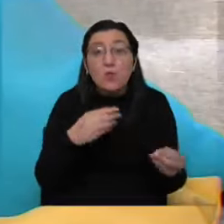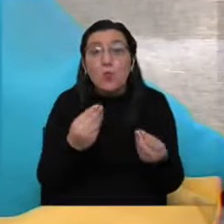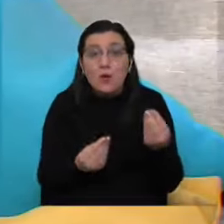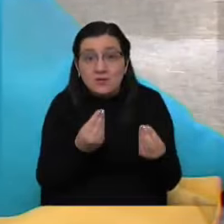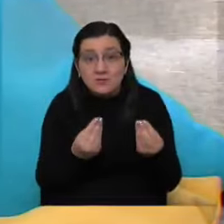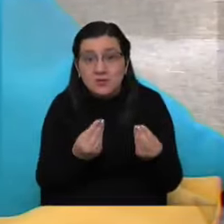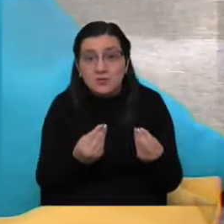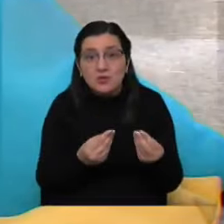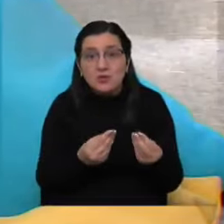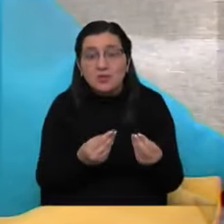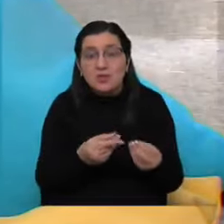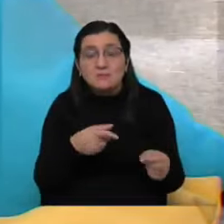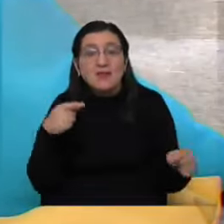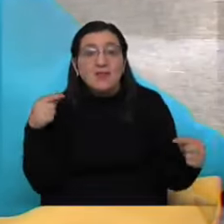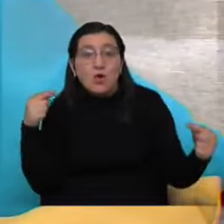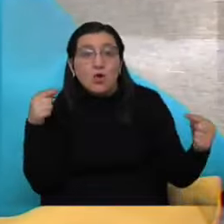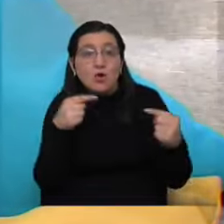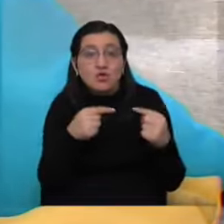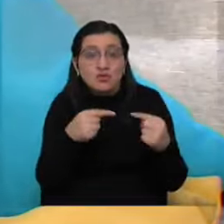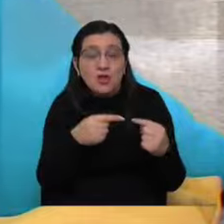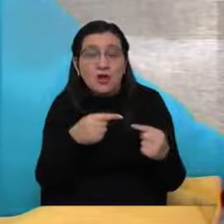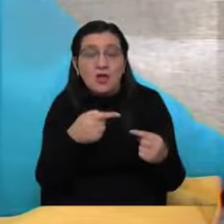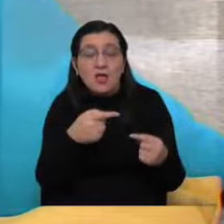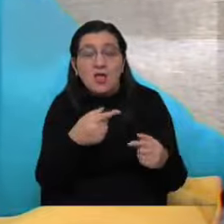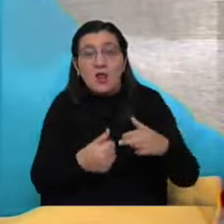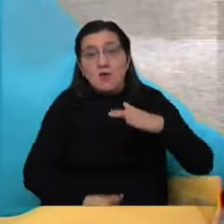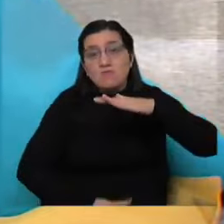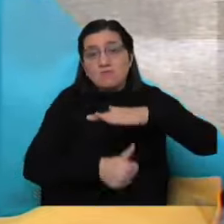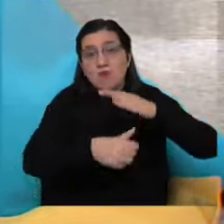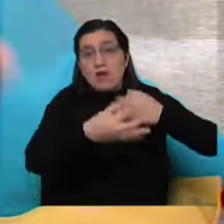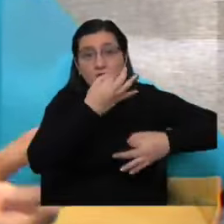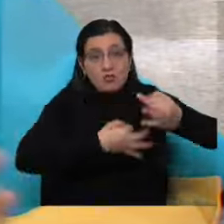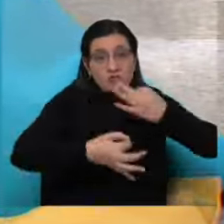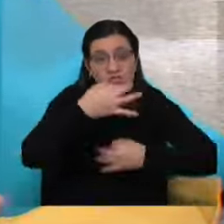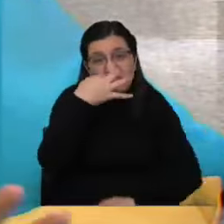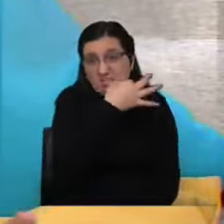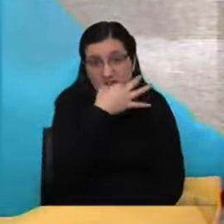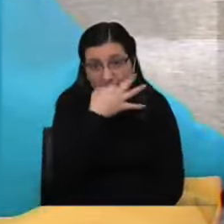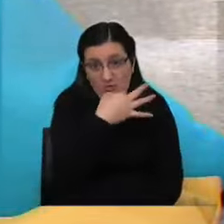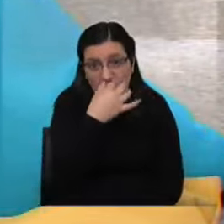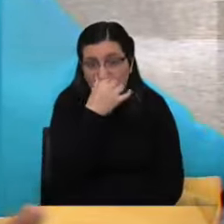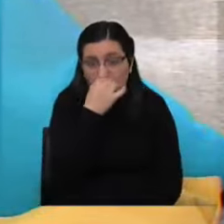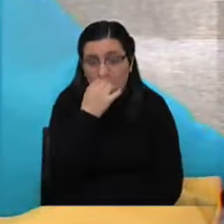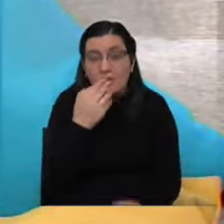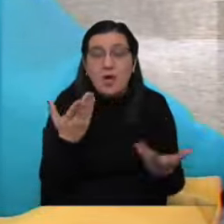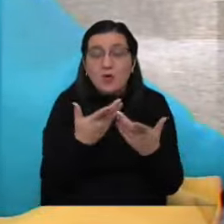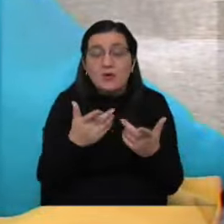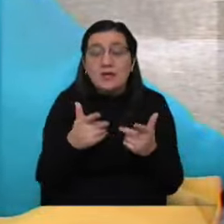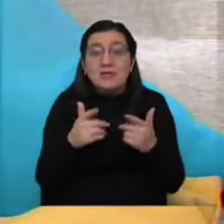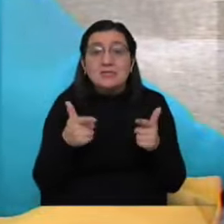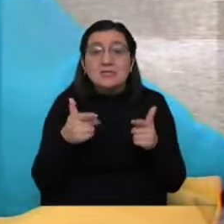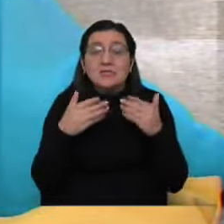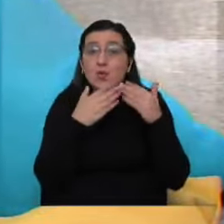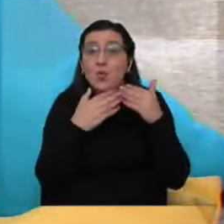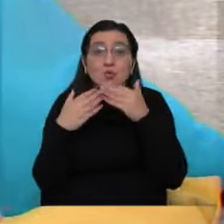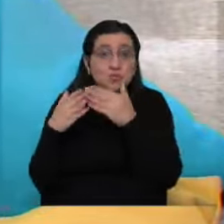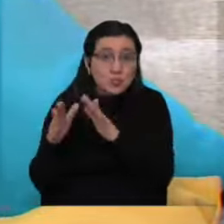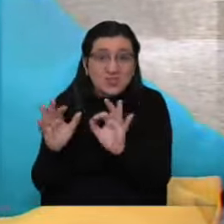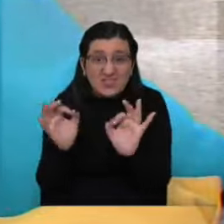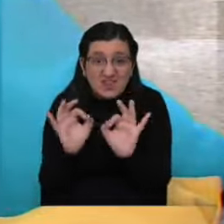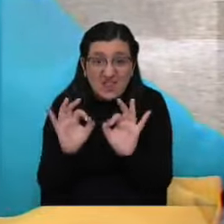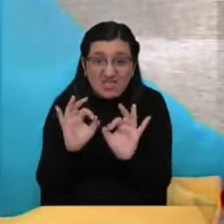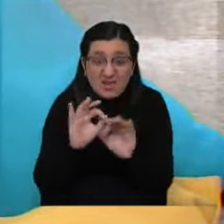el combate al narcotráfico pero ahora en esta Cumbre del mercosur sin que hubiera una consulta previa acá a las comisiones del